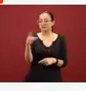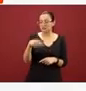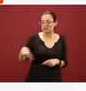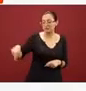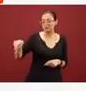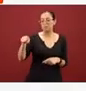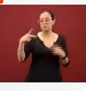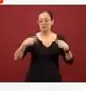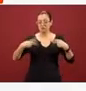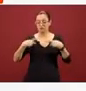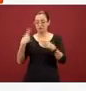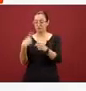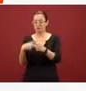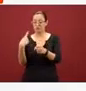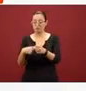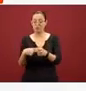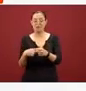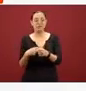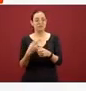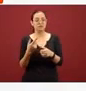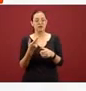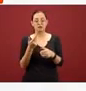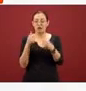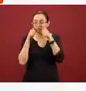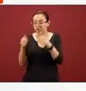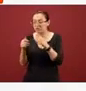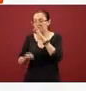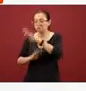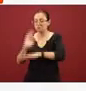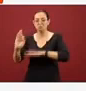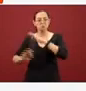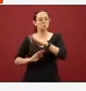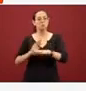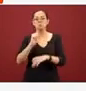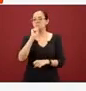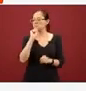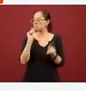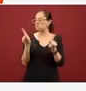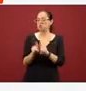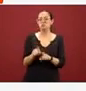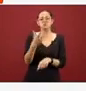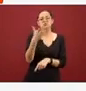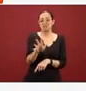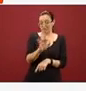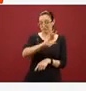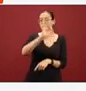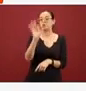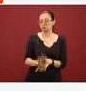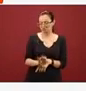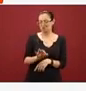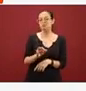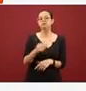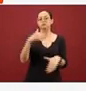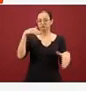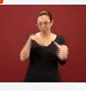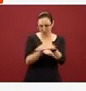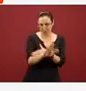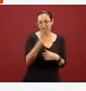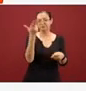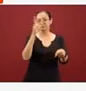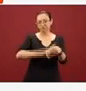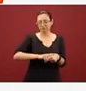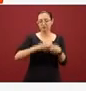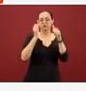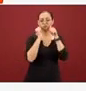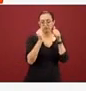fueron recibidos. Tenemos que continuamos con ese 10% que requirió algún tipo de atención